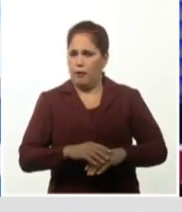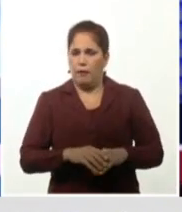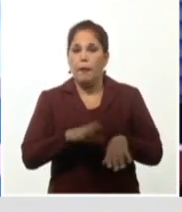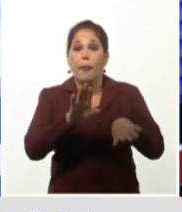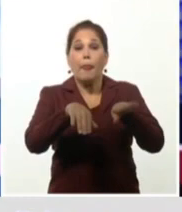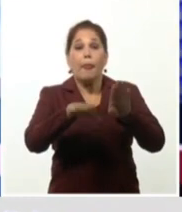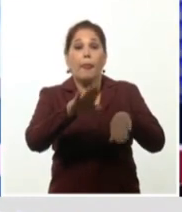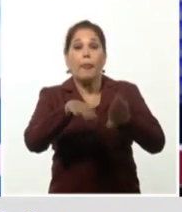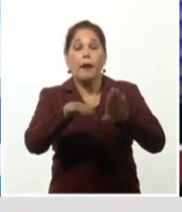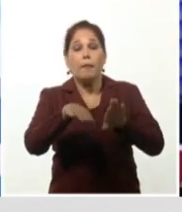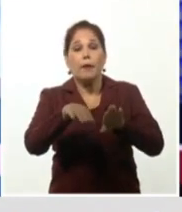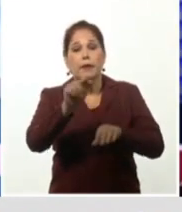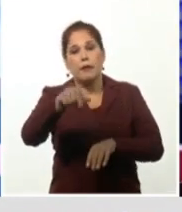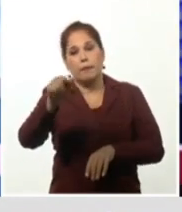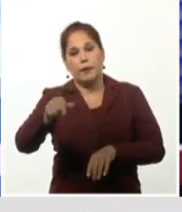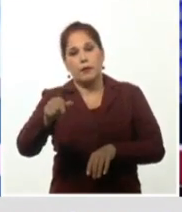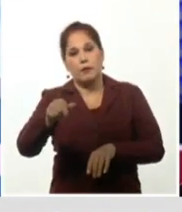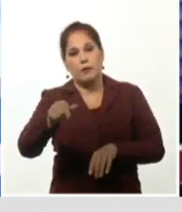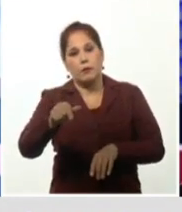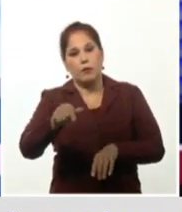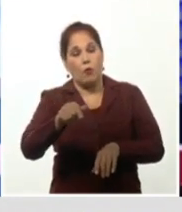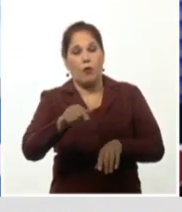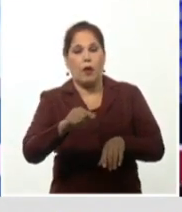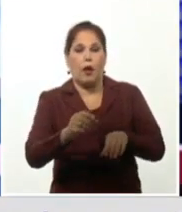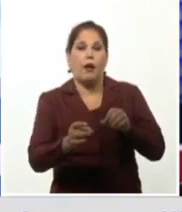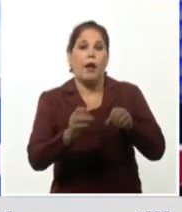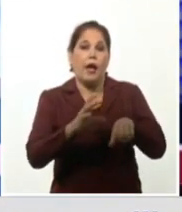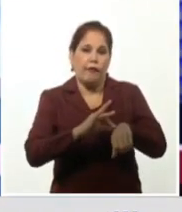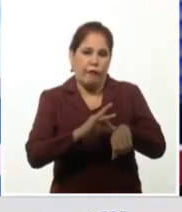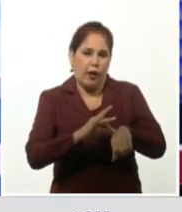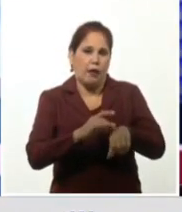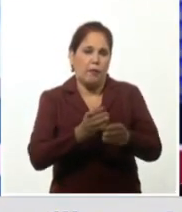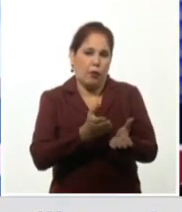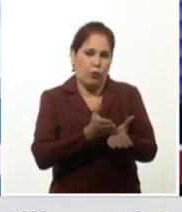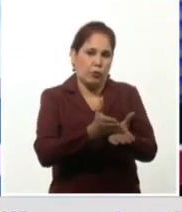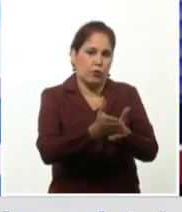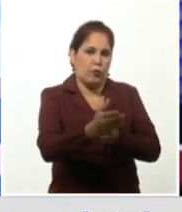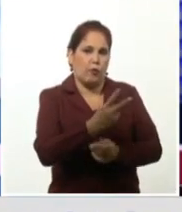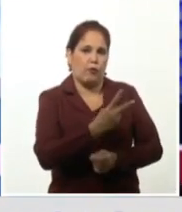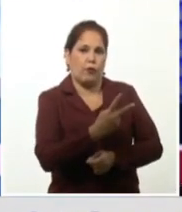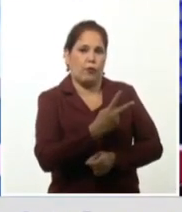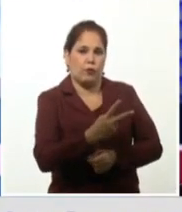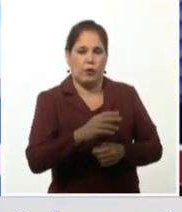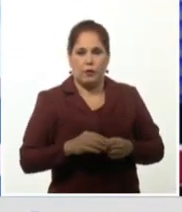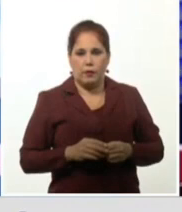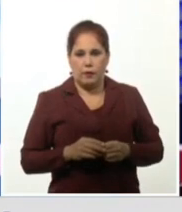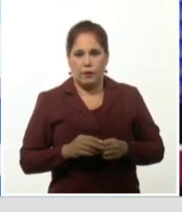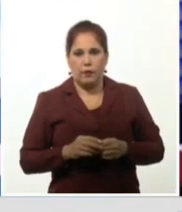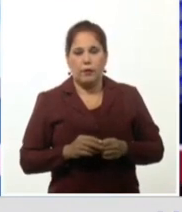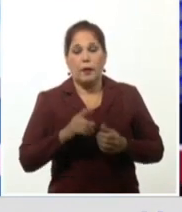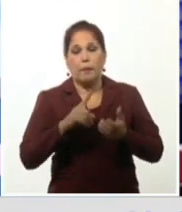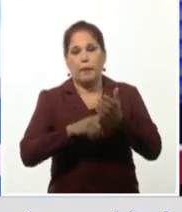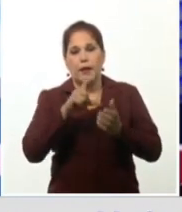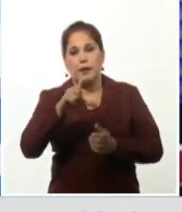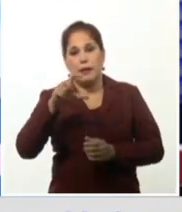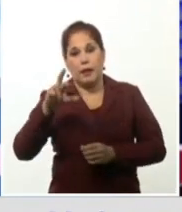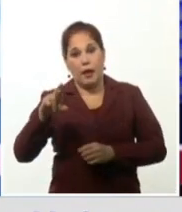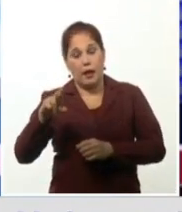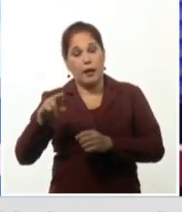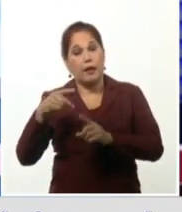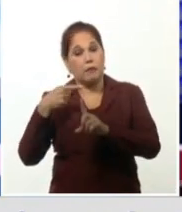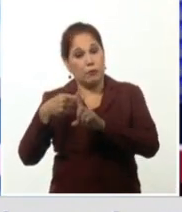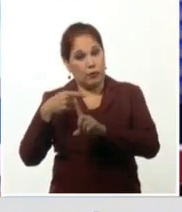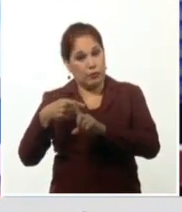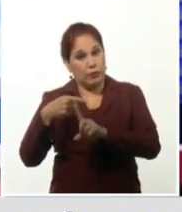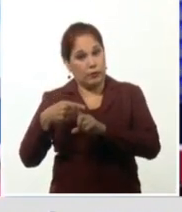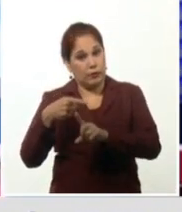del número de casos que ocurran en el seguimiento de estos voluntarios, de casos PCR positivos en el seguimiento de estos voluntarios, que